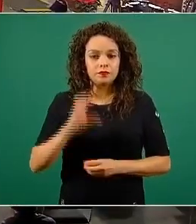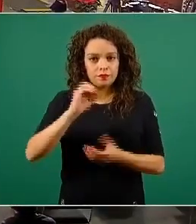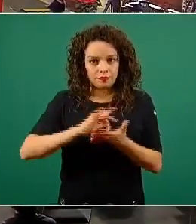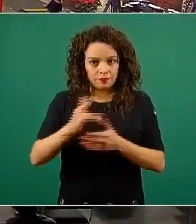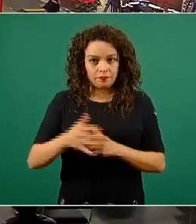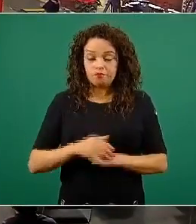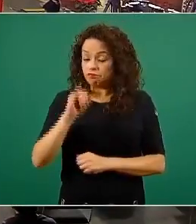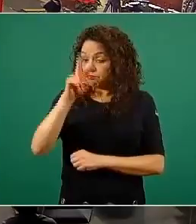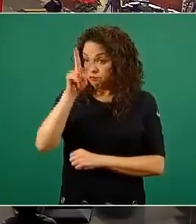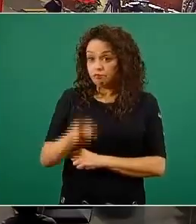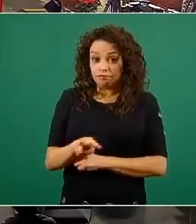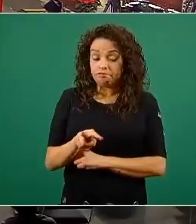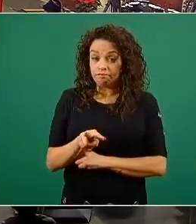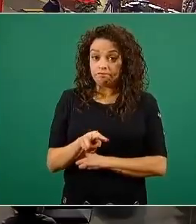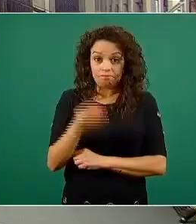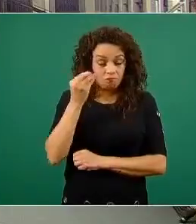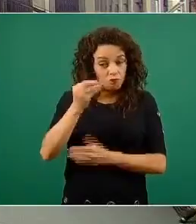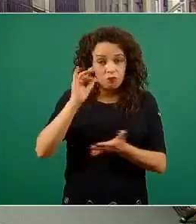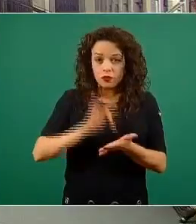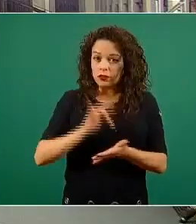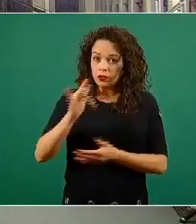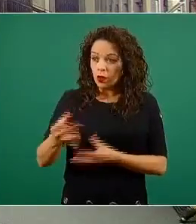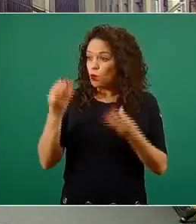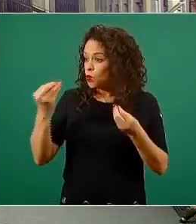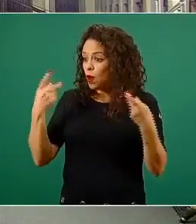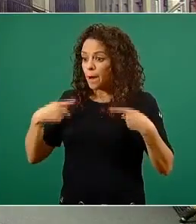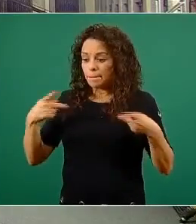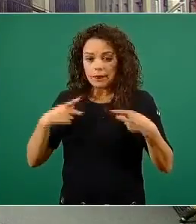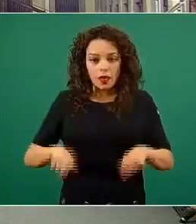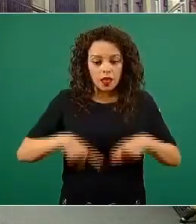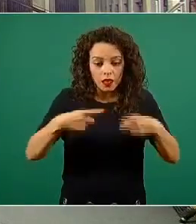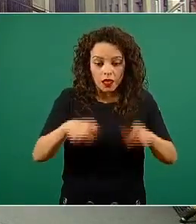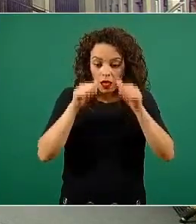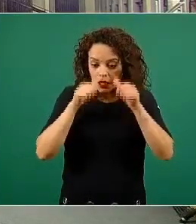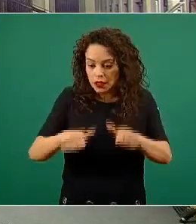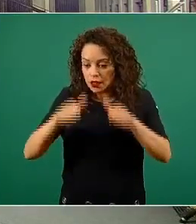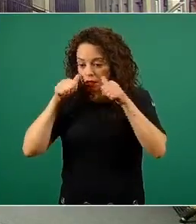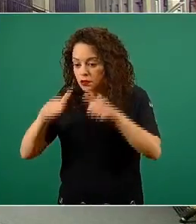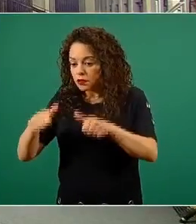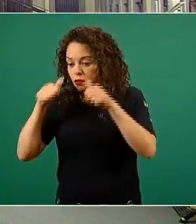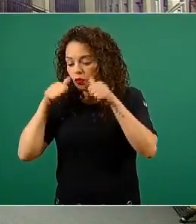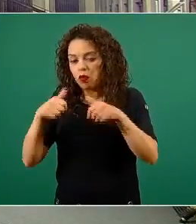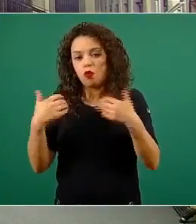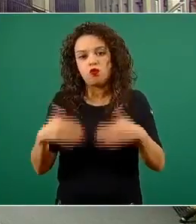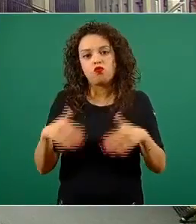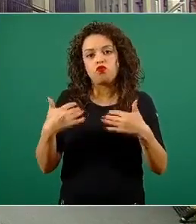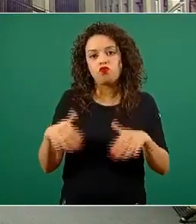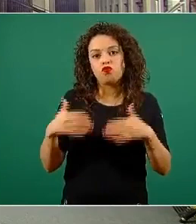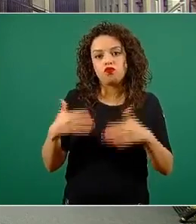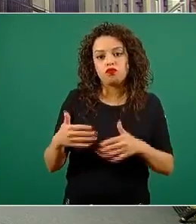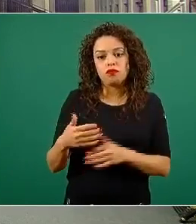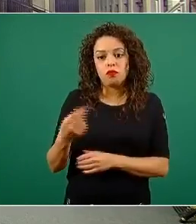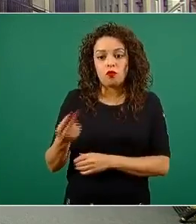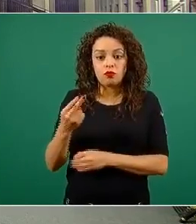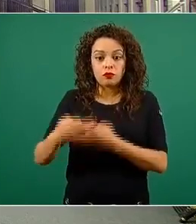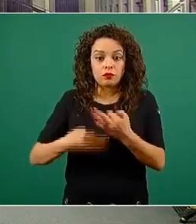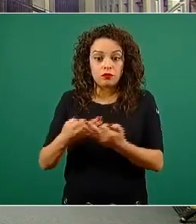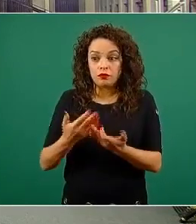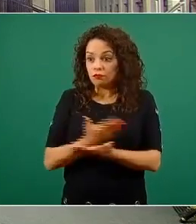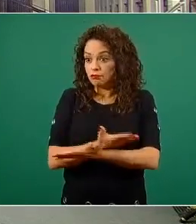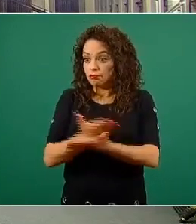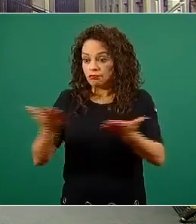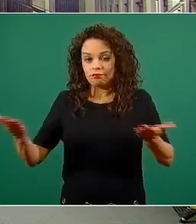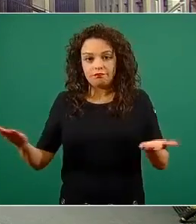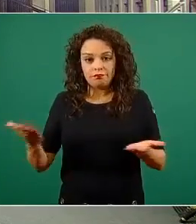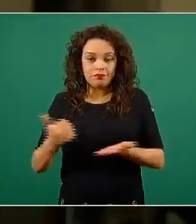De veras, muchas gracias a nombre de muchas gentes que han sido atendidas y pues obviamente consoladas por todos ustedes, pues